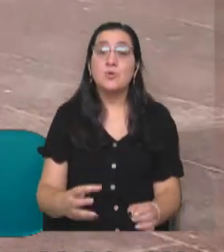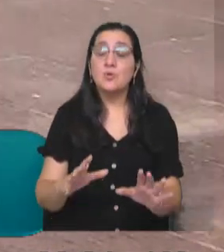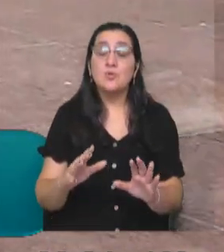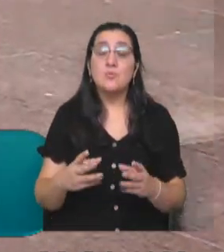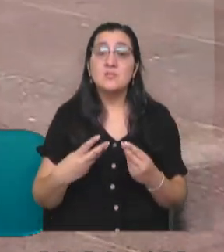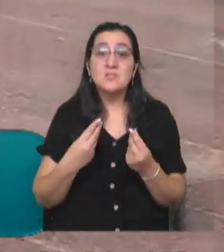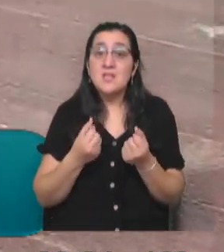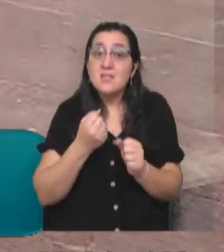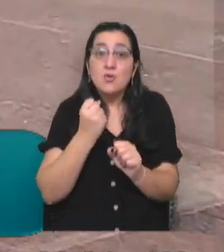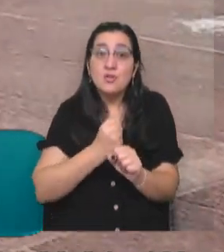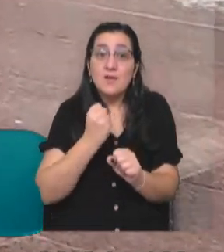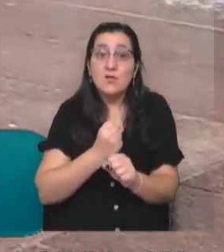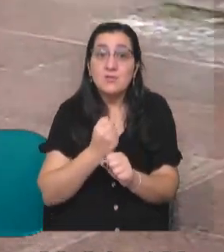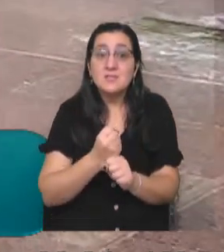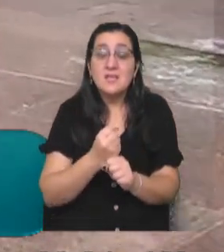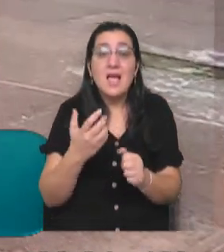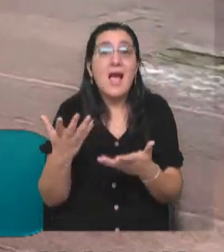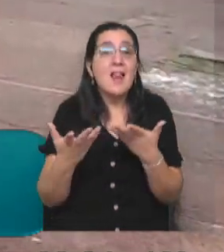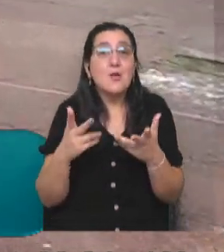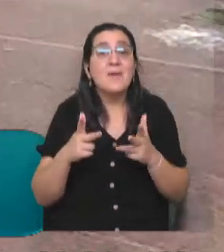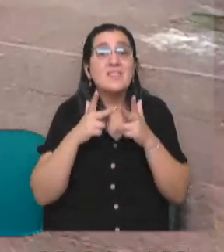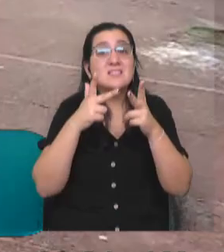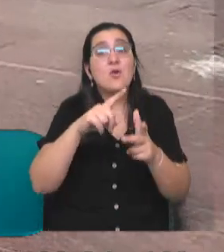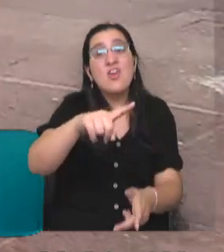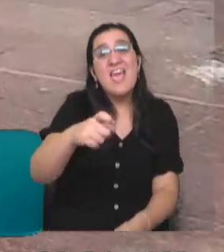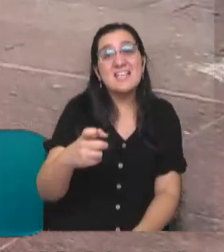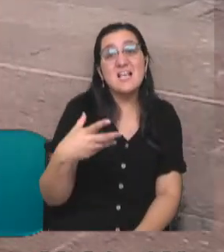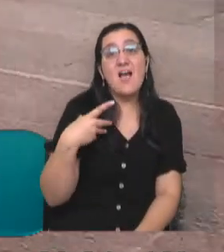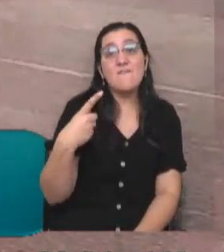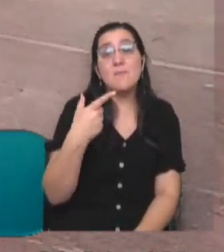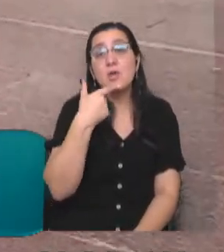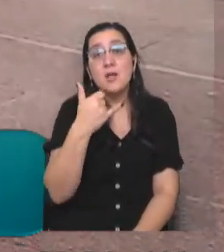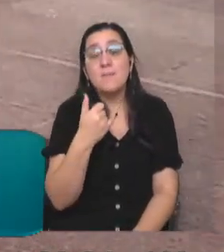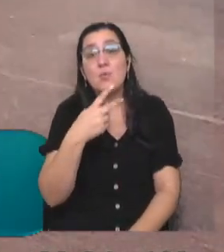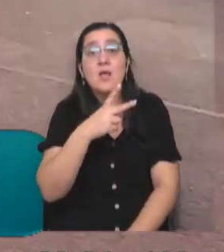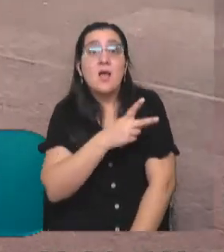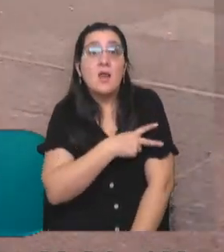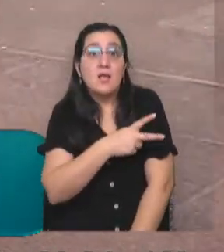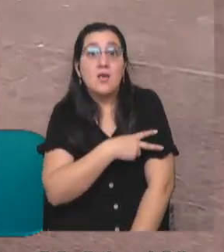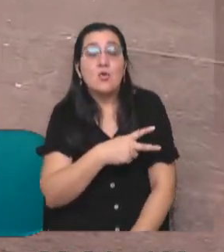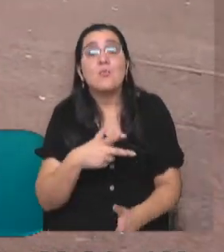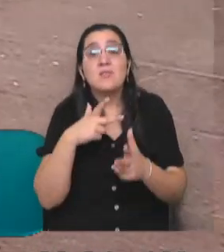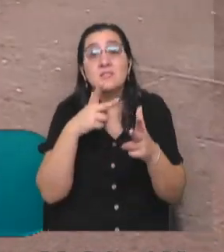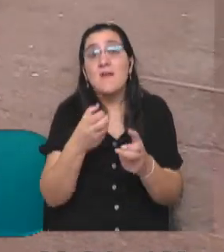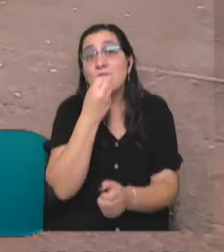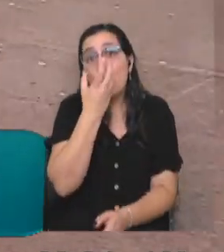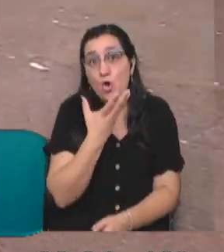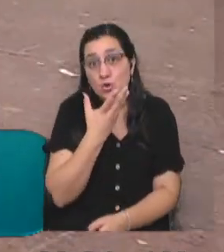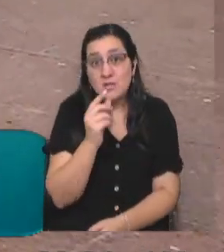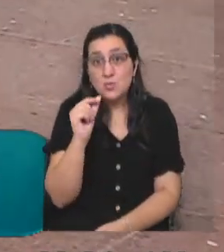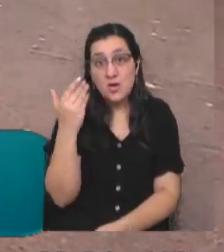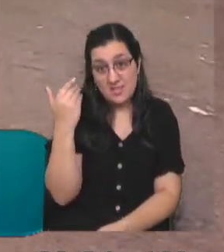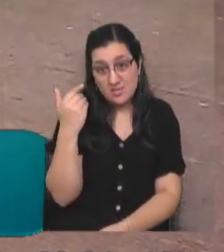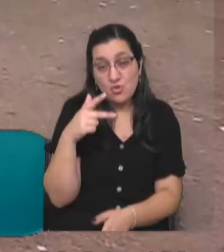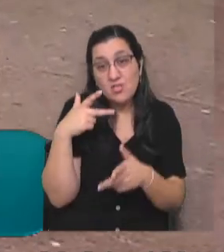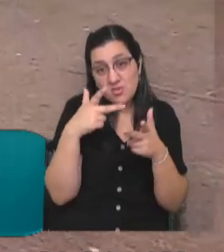no, los trabajadores? Y si tienen algo para decirle a un ex jefe, por ejemplo, un encargado, como decía la querida Flor Infante hace un rato